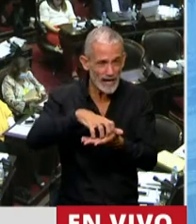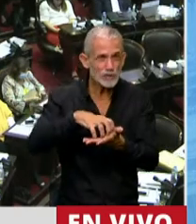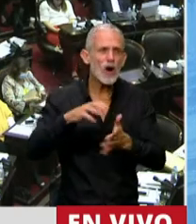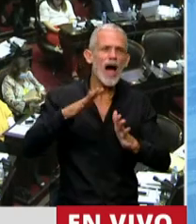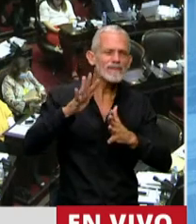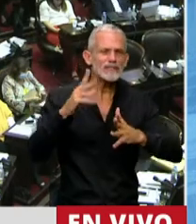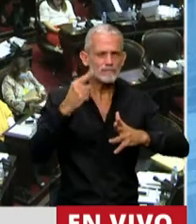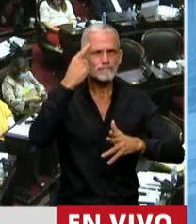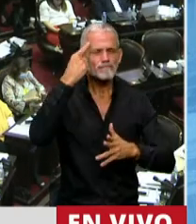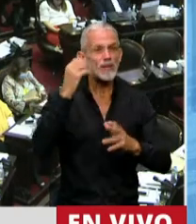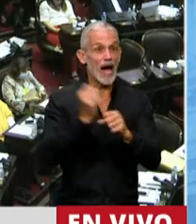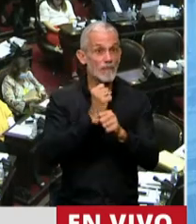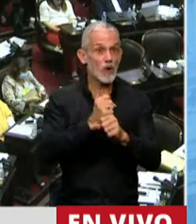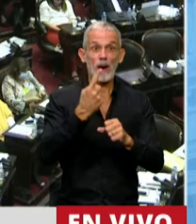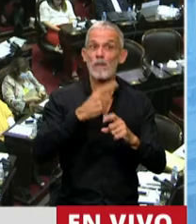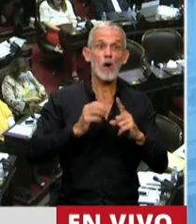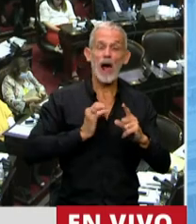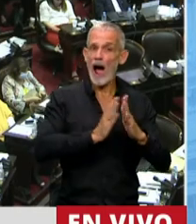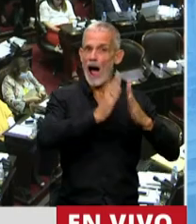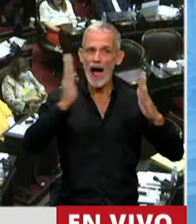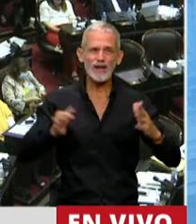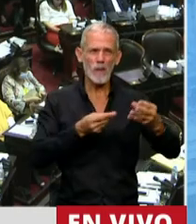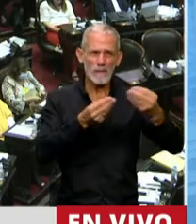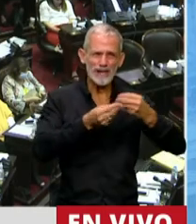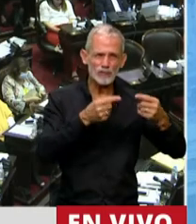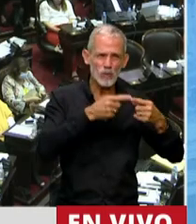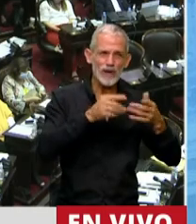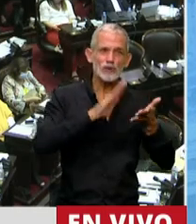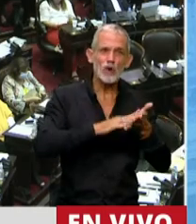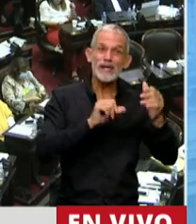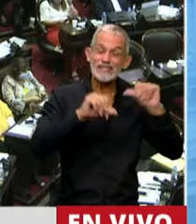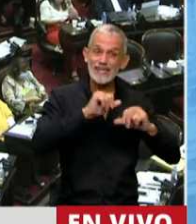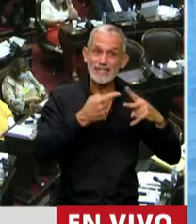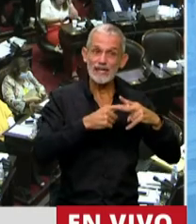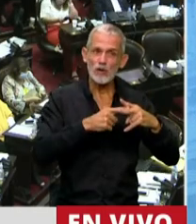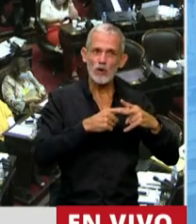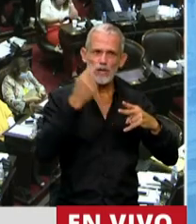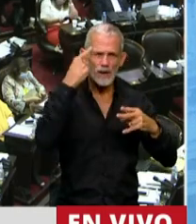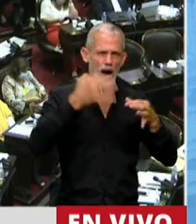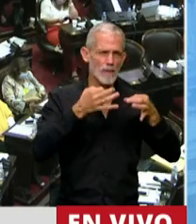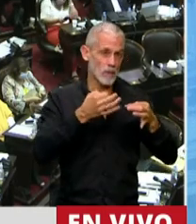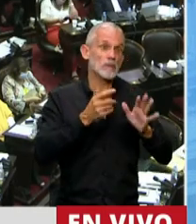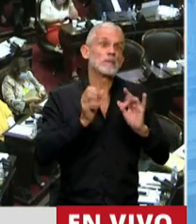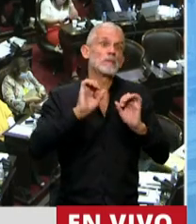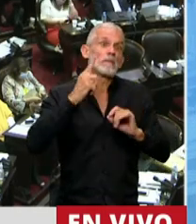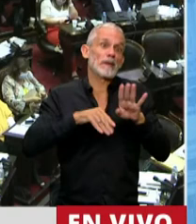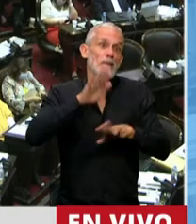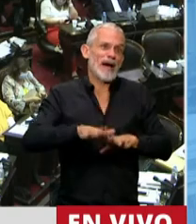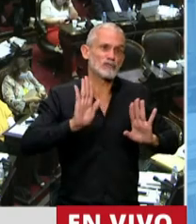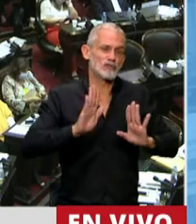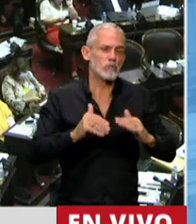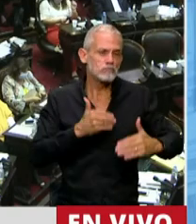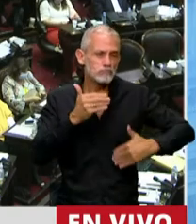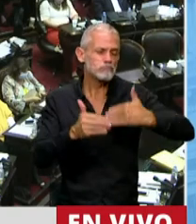ocasión de considerar y aprobar anualmente cada presupuesto referido a ciencia y tecnología. Es un primer paso. Esto